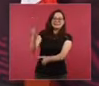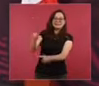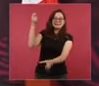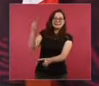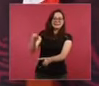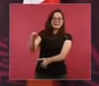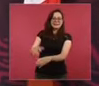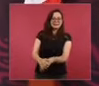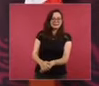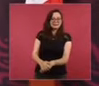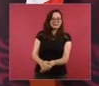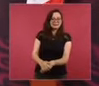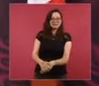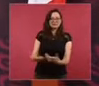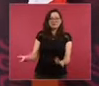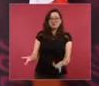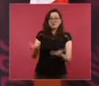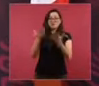Tardan años